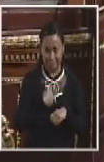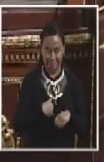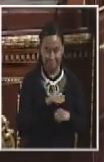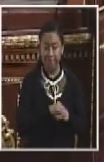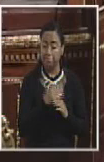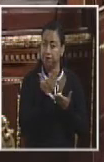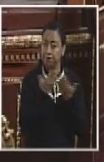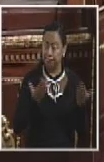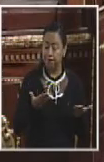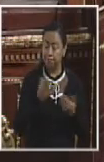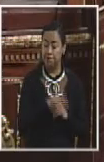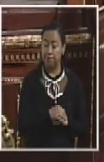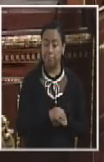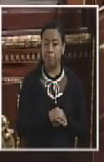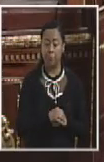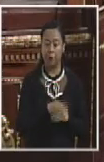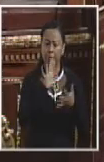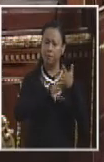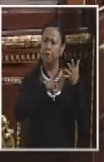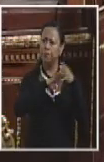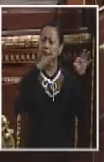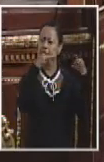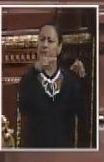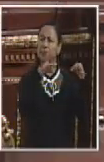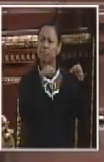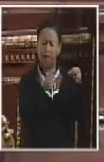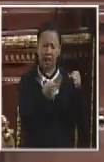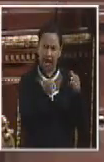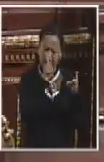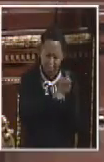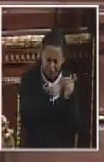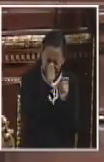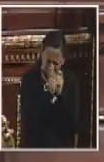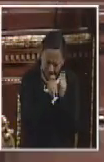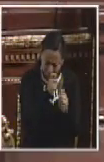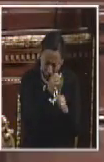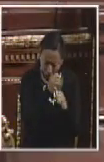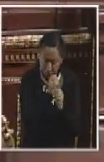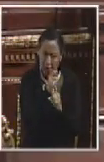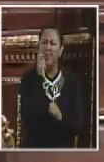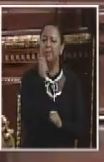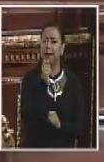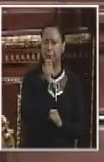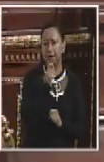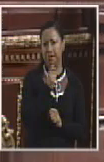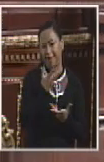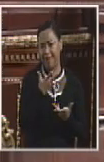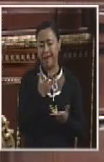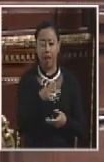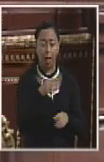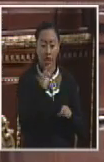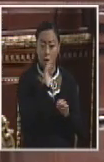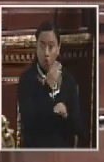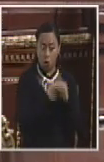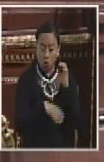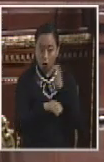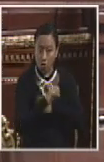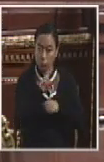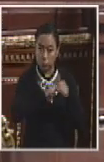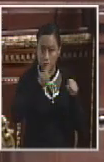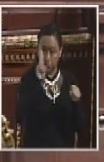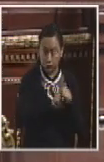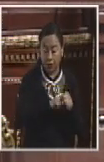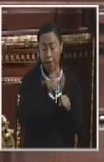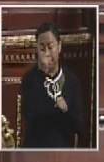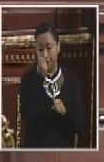de materia orgánica, es decir, de elementos que están o han estado vivos, y por este motivo se debe valorar la importancia del papel